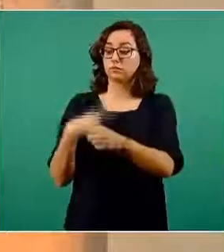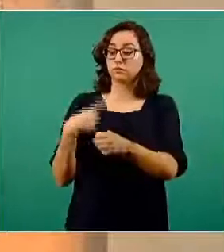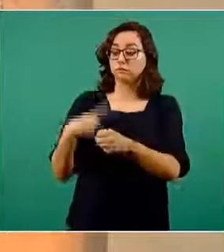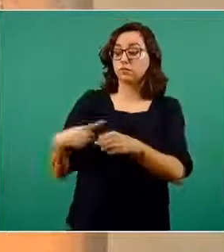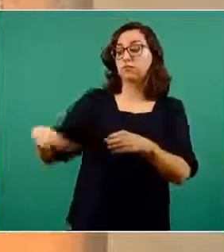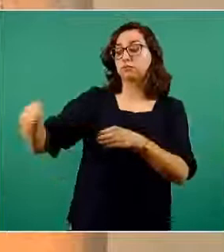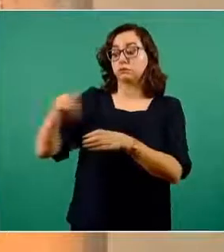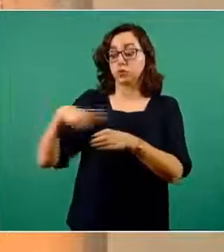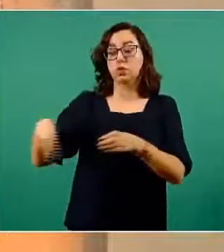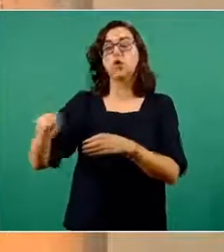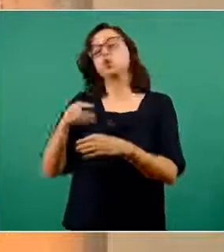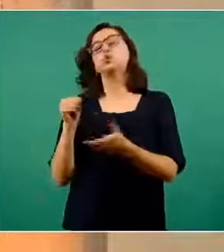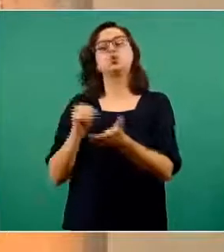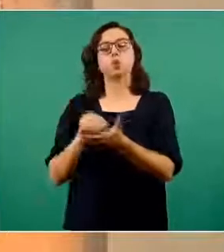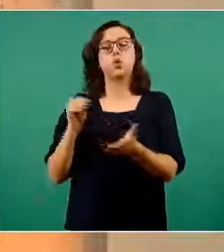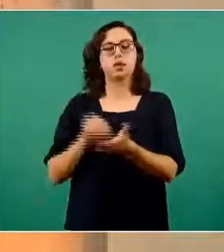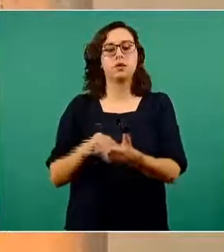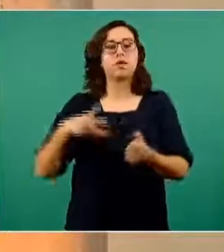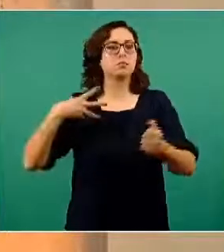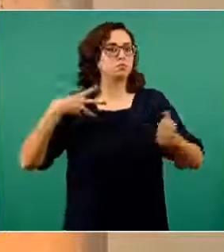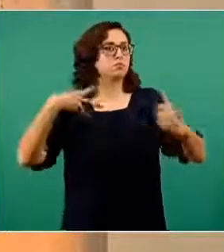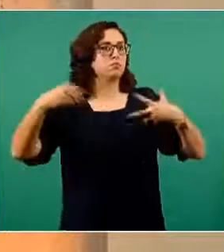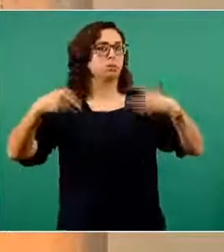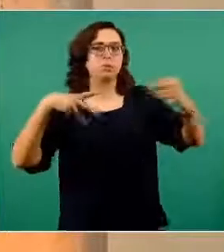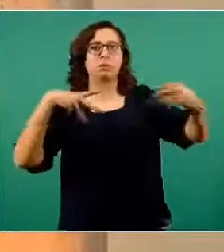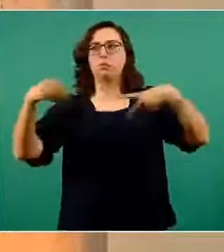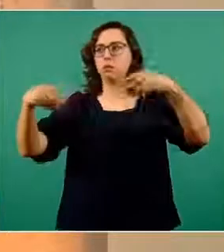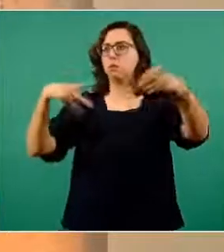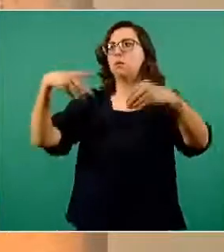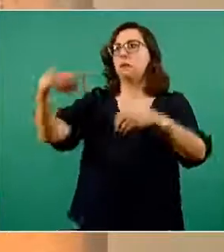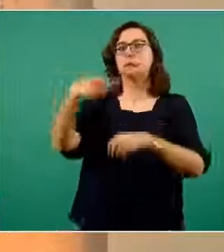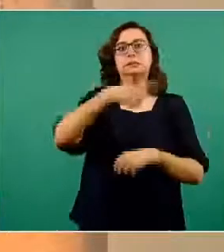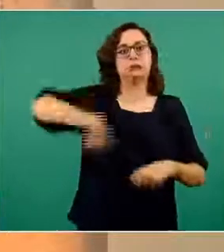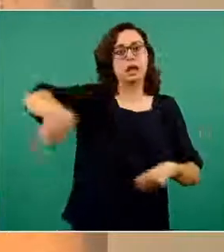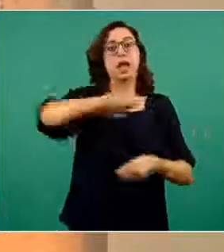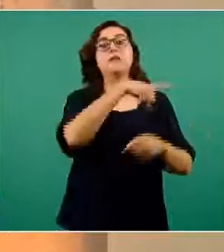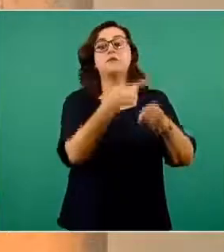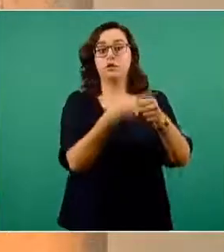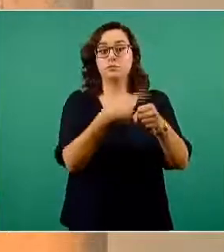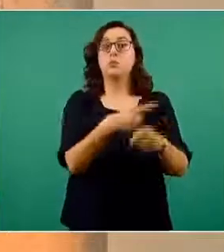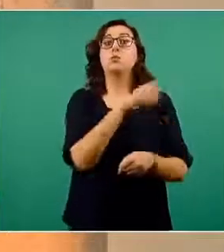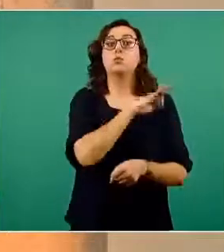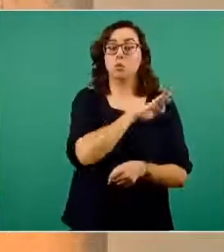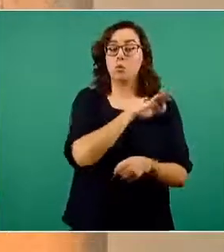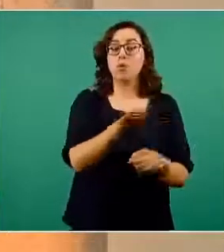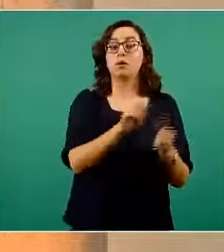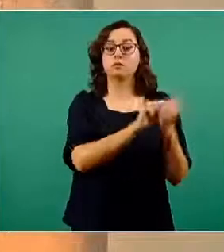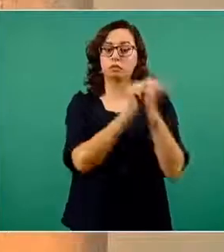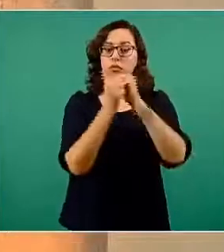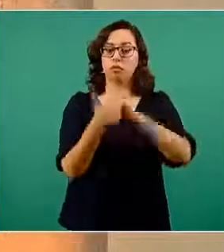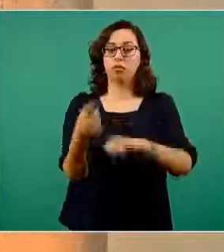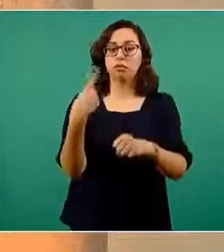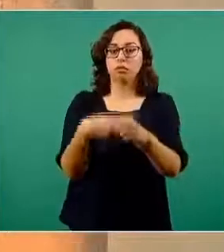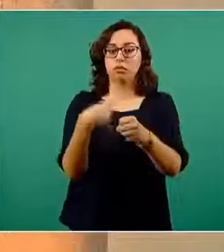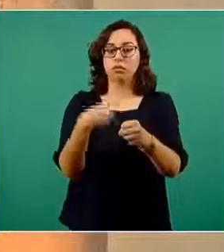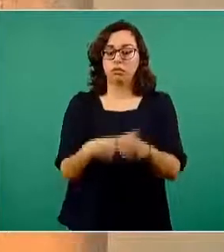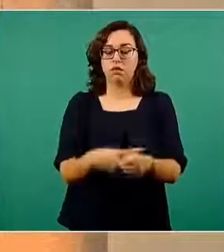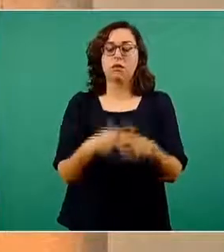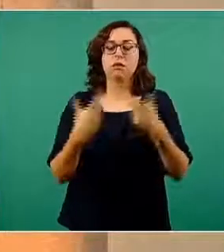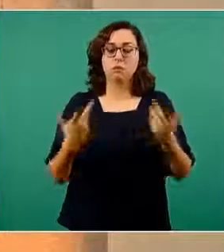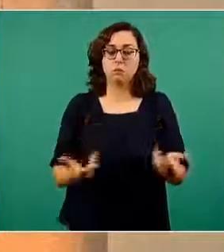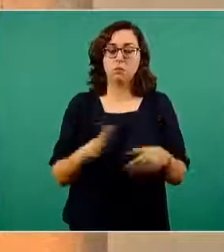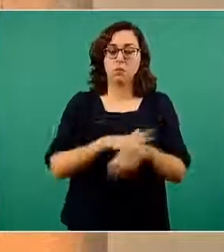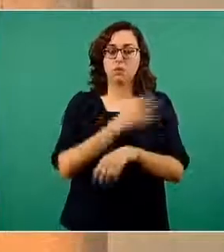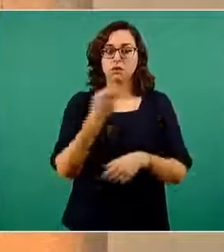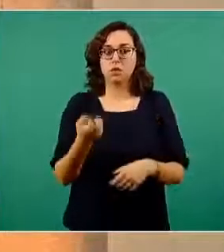susceptible. Susceptible significa que se puede contagiar y que puede desarrollar la enfermedad, y que por lo tanto, así como lo hemos visto en muchas de